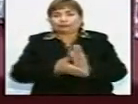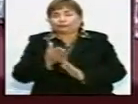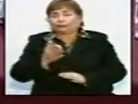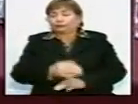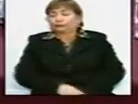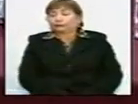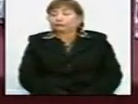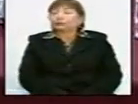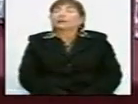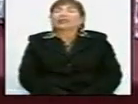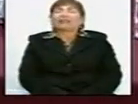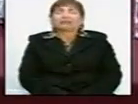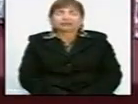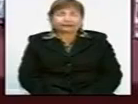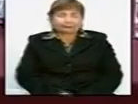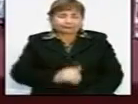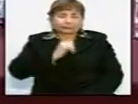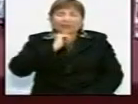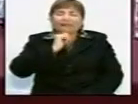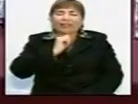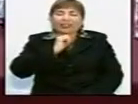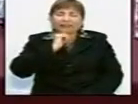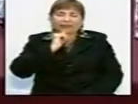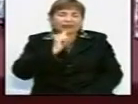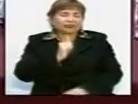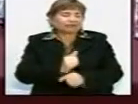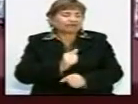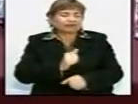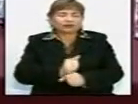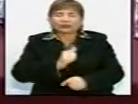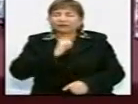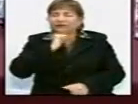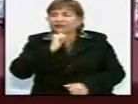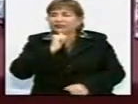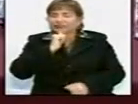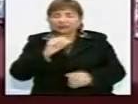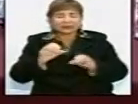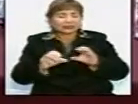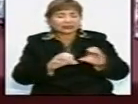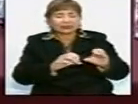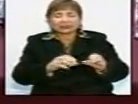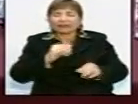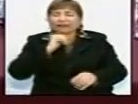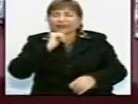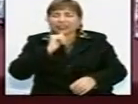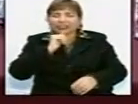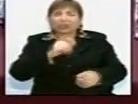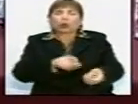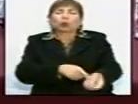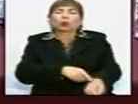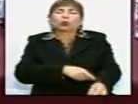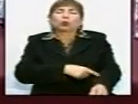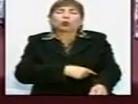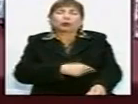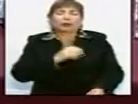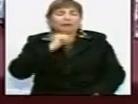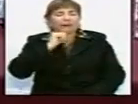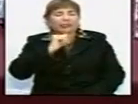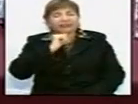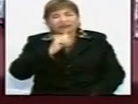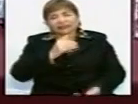que falta trabajo por hacer si no en el sentido de cambiar costumbres de vida para tomar acciones